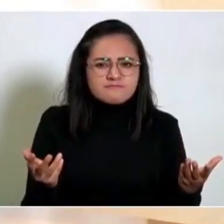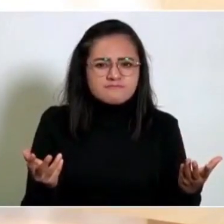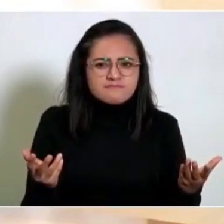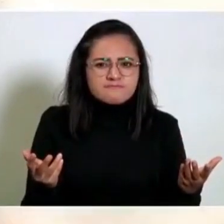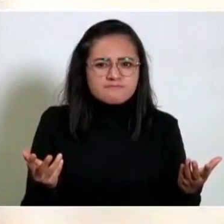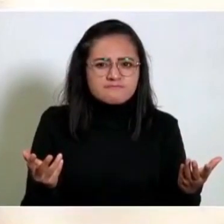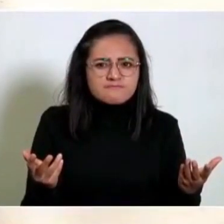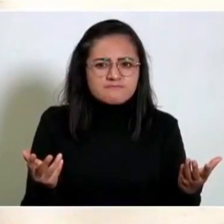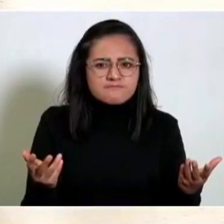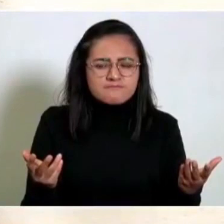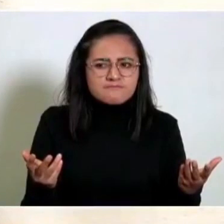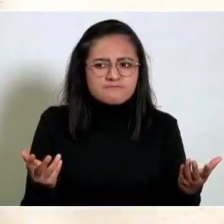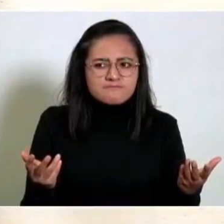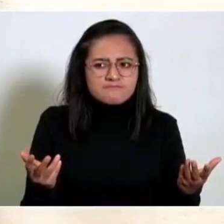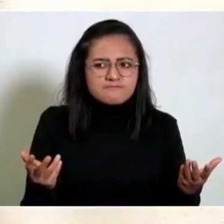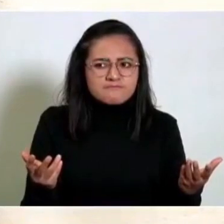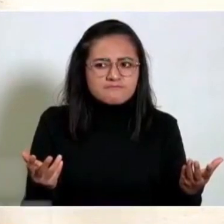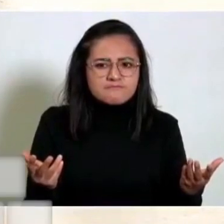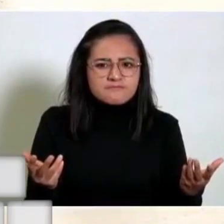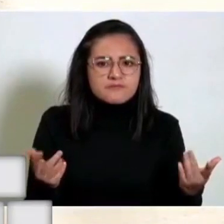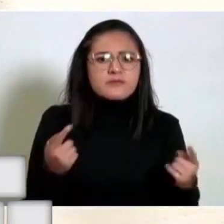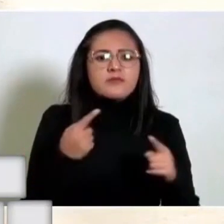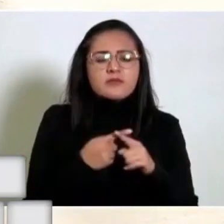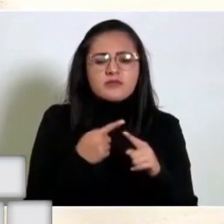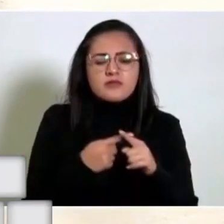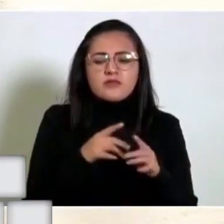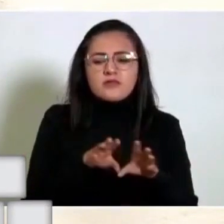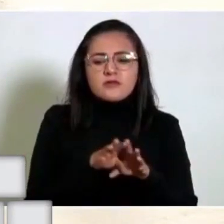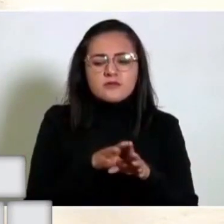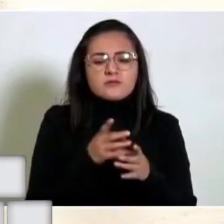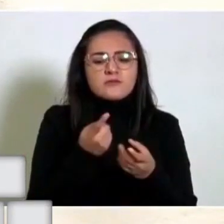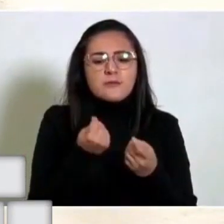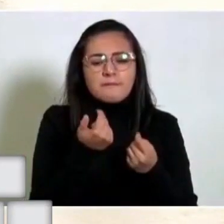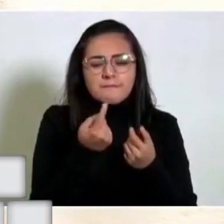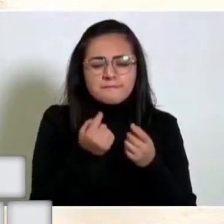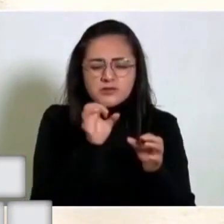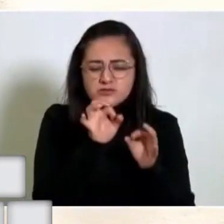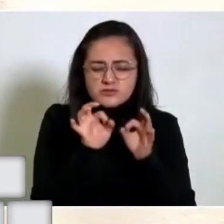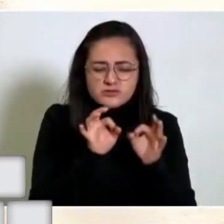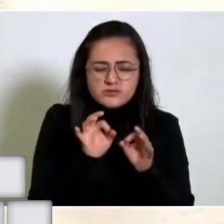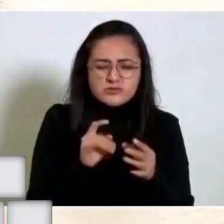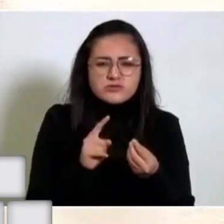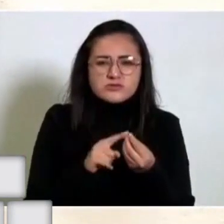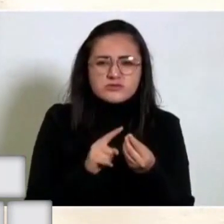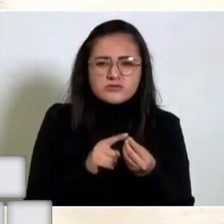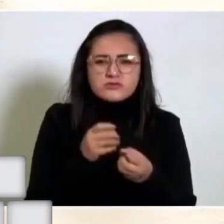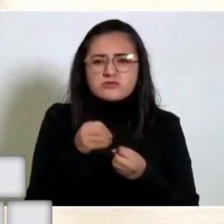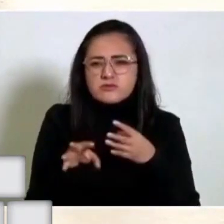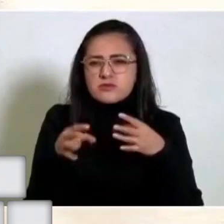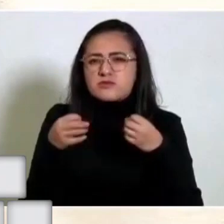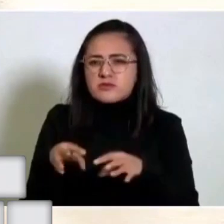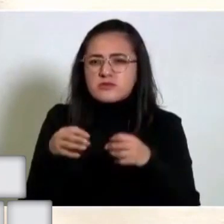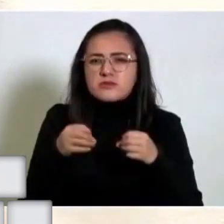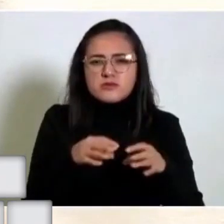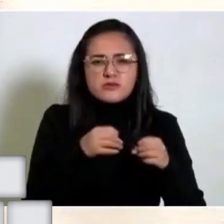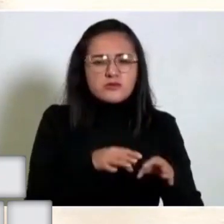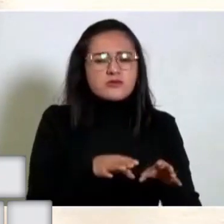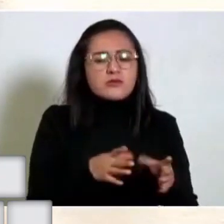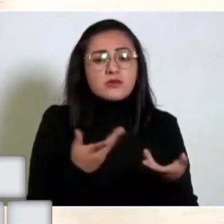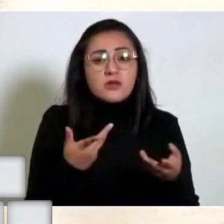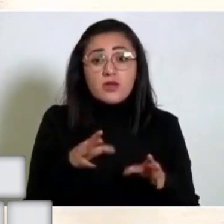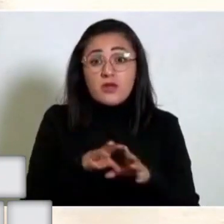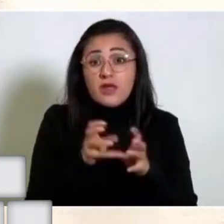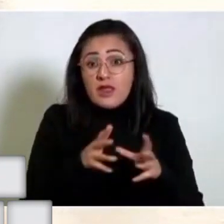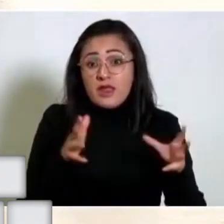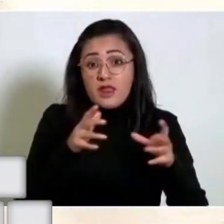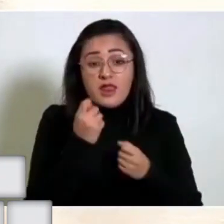Inventario de piezas, principalmente piezas pequeñas, es como un elemento hormiga, no son piezas